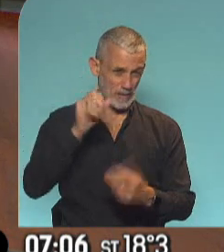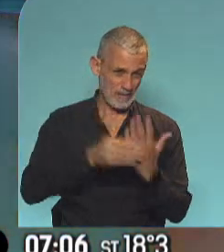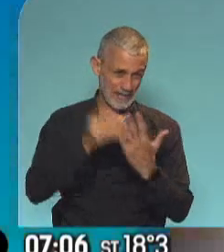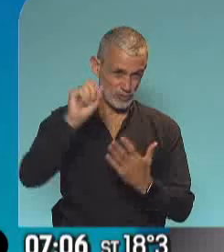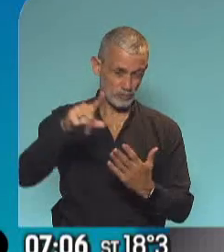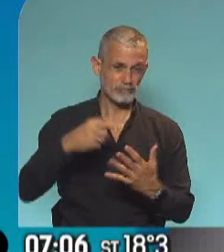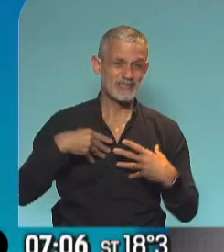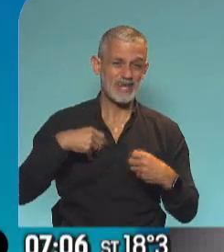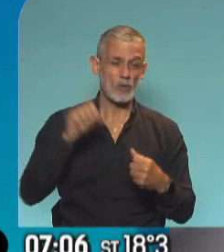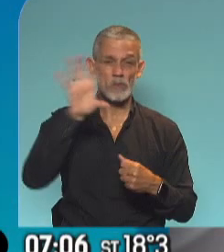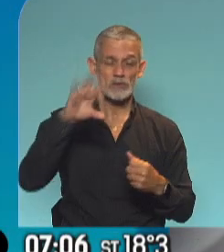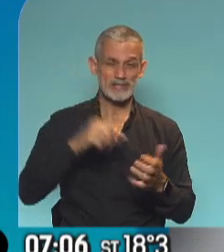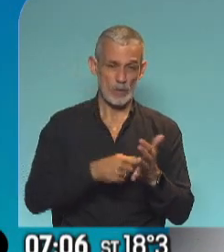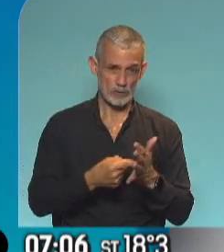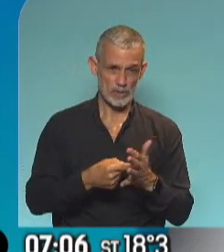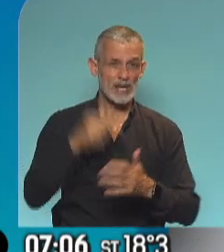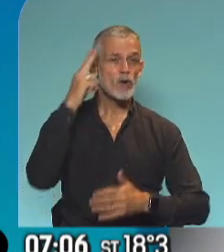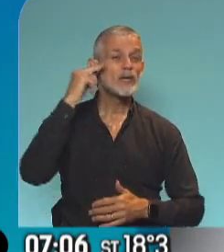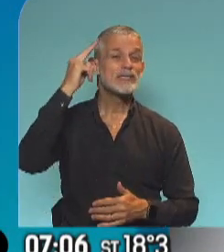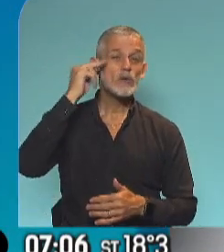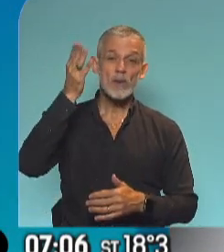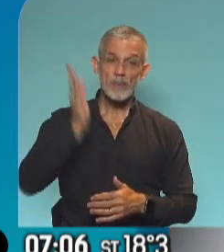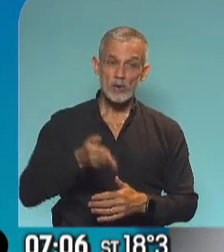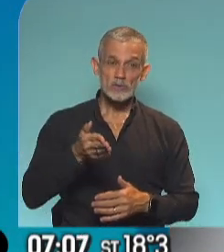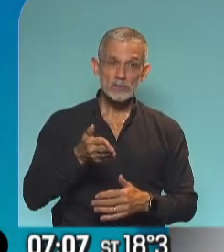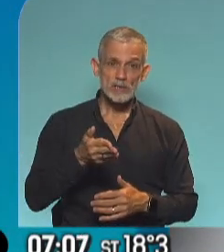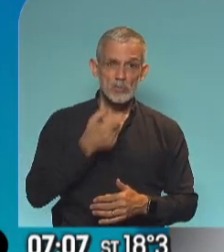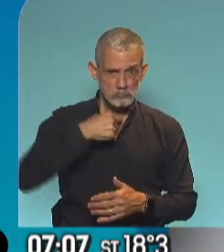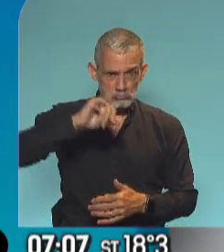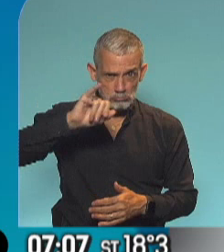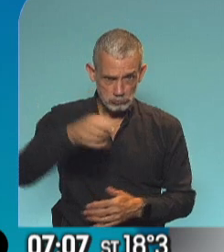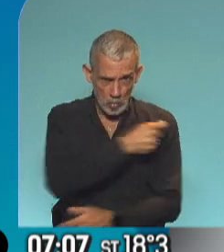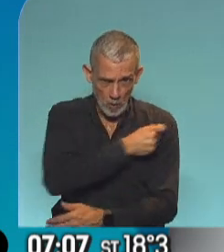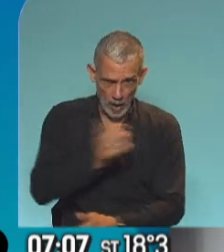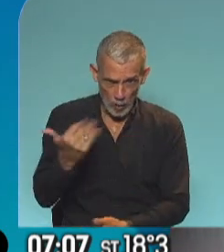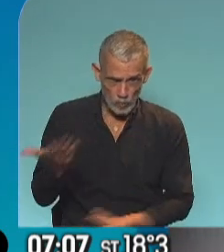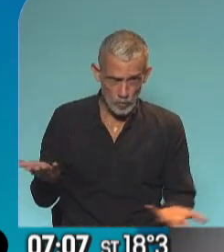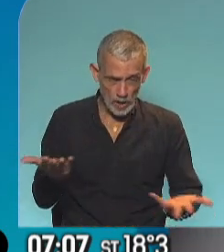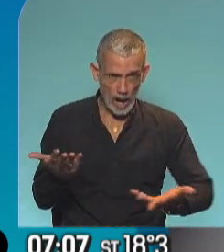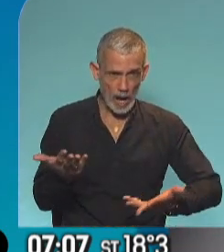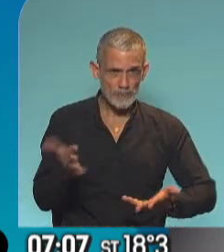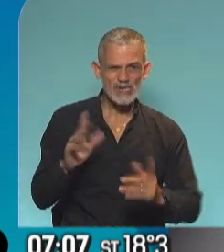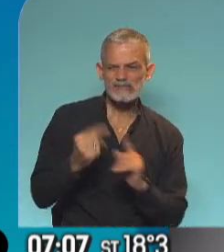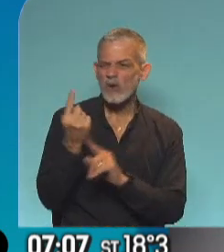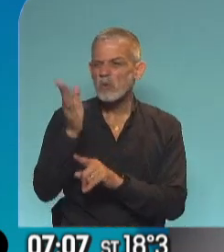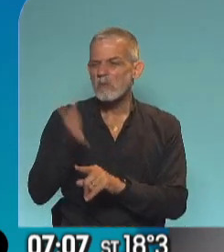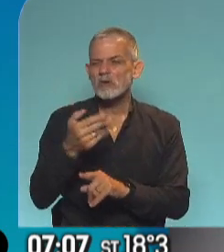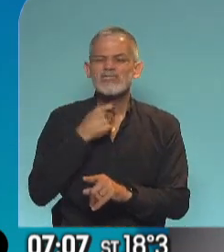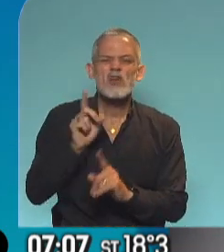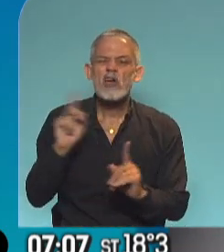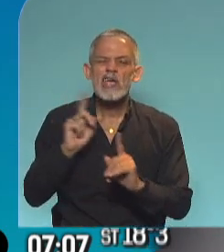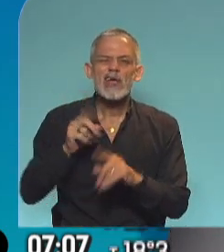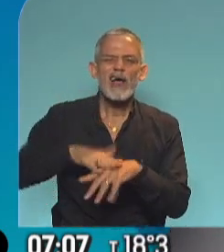Salud bonaerense: el 99% de la gente se va a querer vacunar. No mostremos el 1%